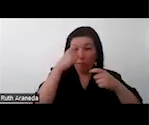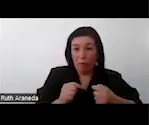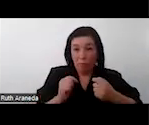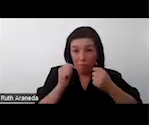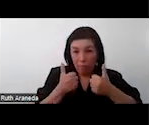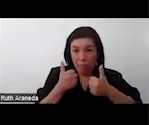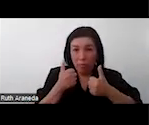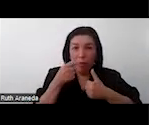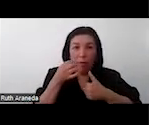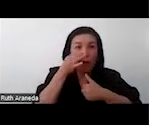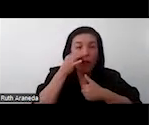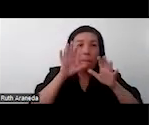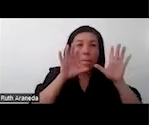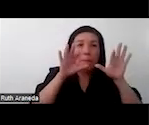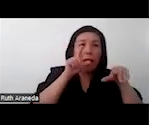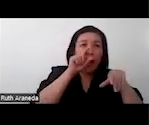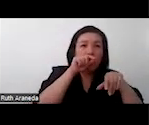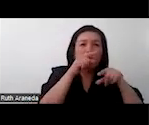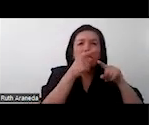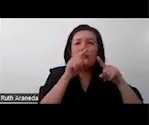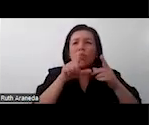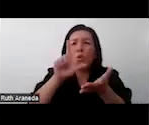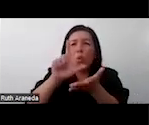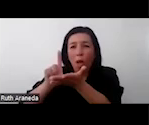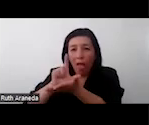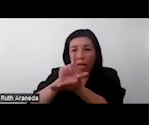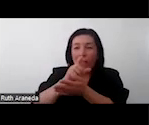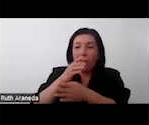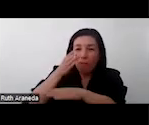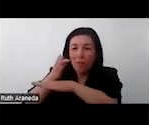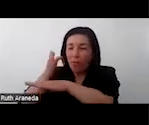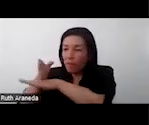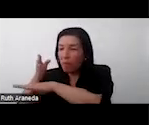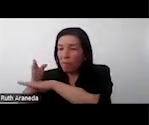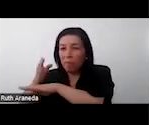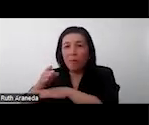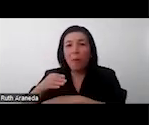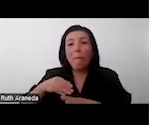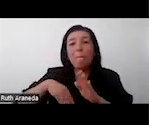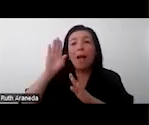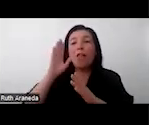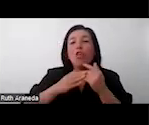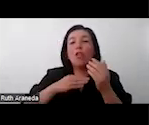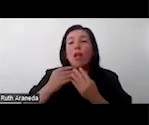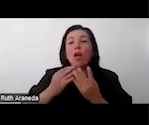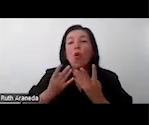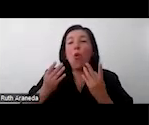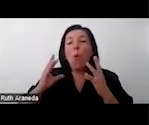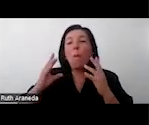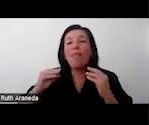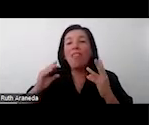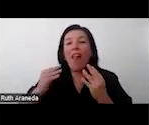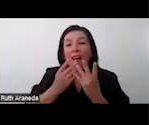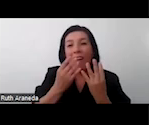Con él hicimos unos recorridos en distintas partes de la provincia, sobre todo en los humedales, que consideramos que eran los humedales los